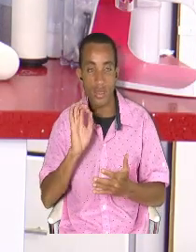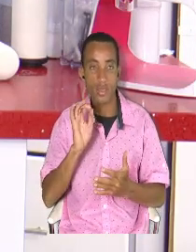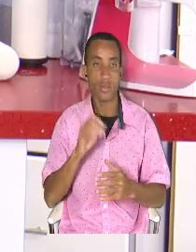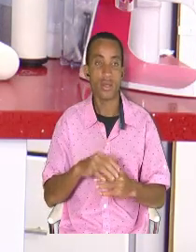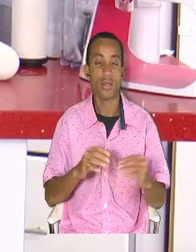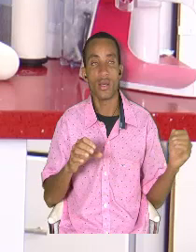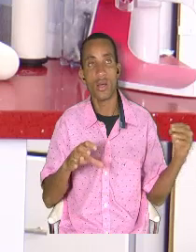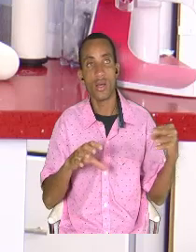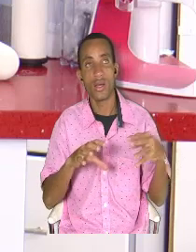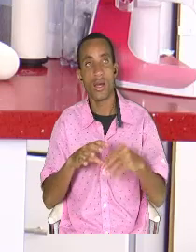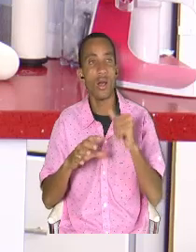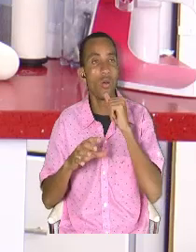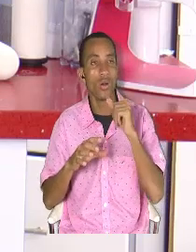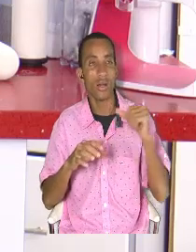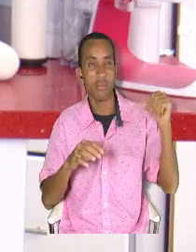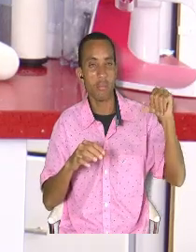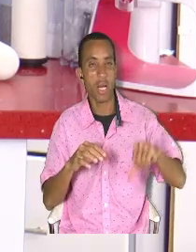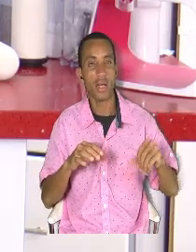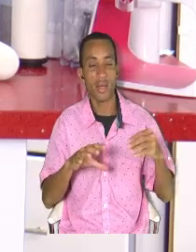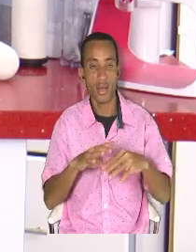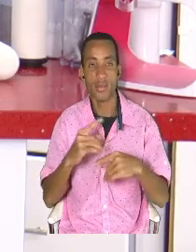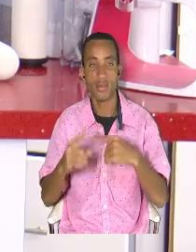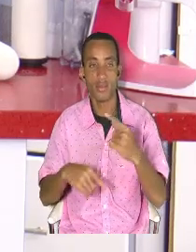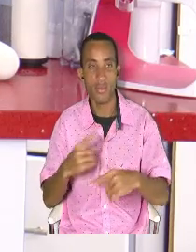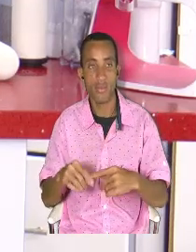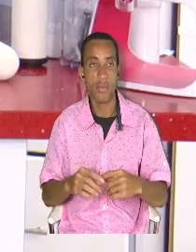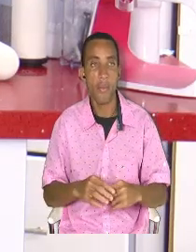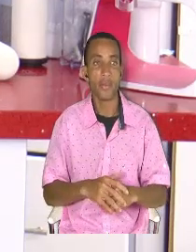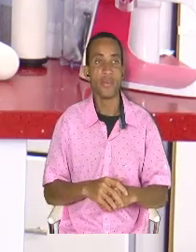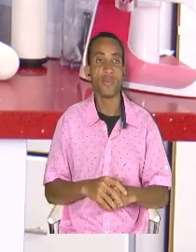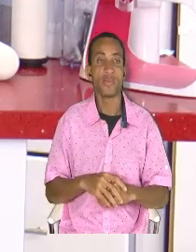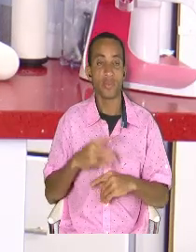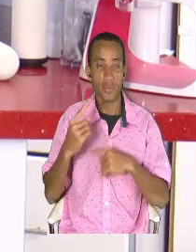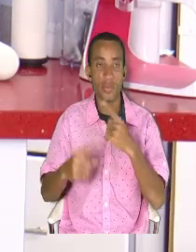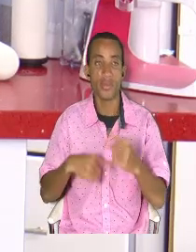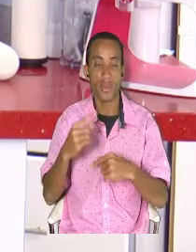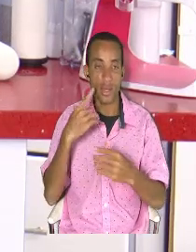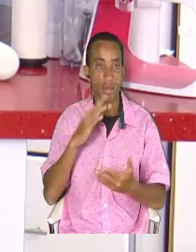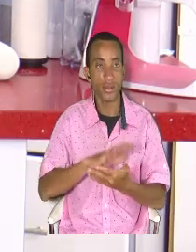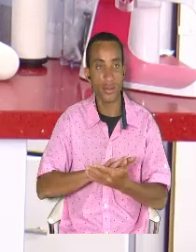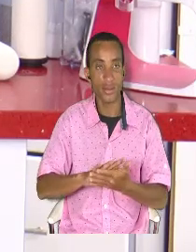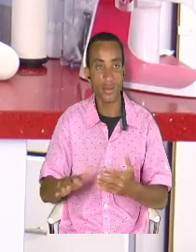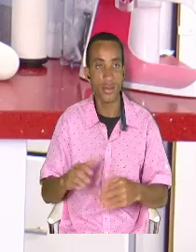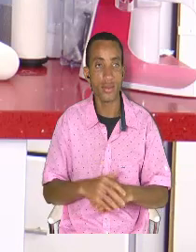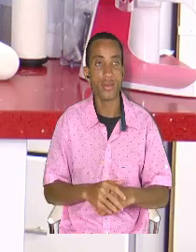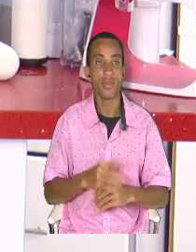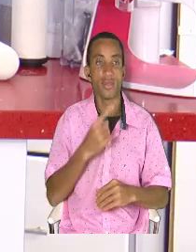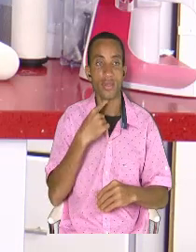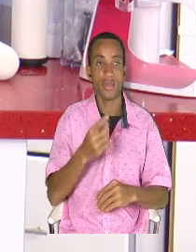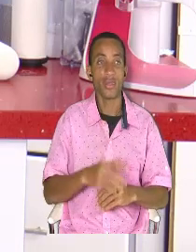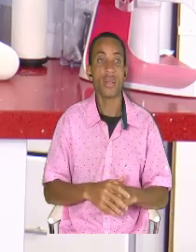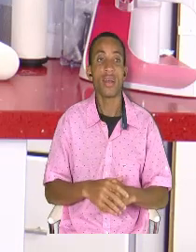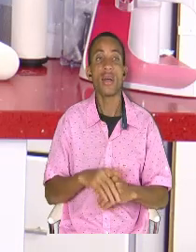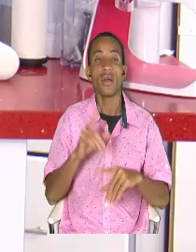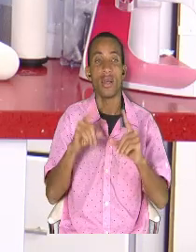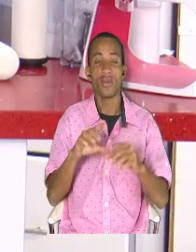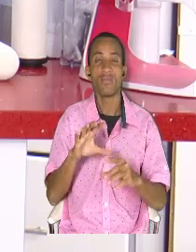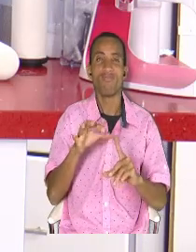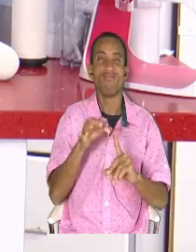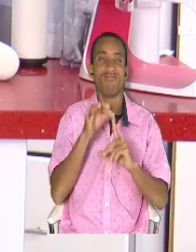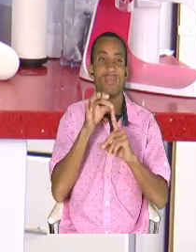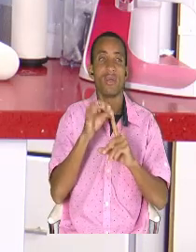pues el agua sale más limpia, ¿no? Sí, claro, nuestros filtros toca mantenerlos limpiando, sí, pero como decía el señor Miguel, hay filtros especiales para